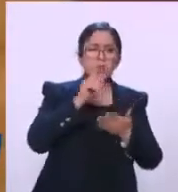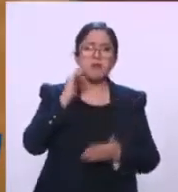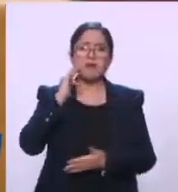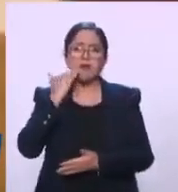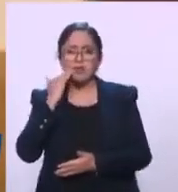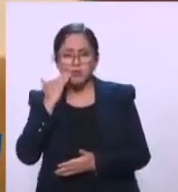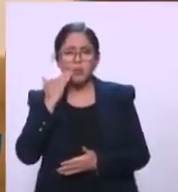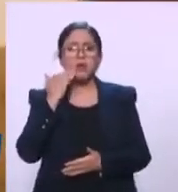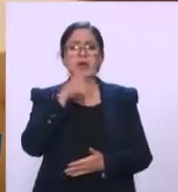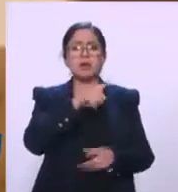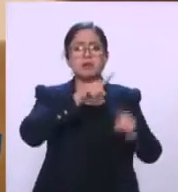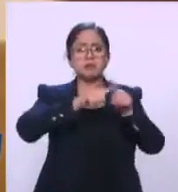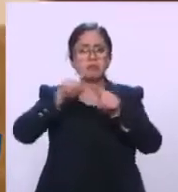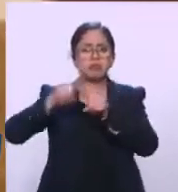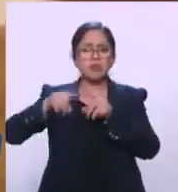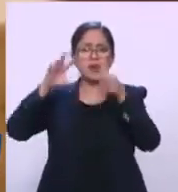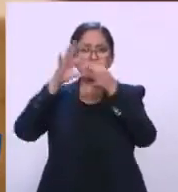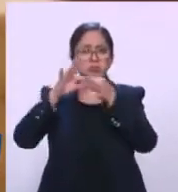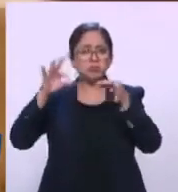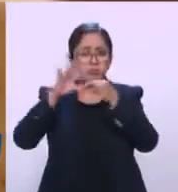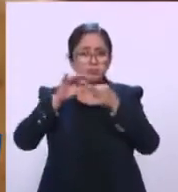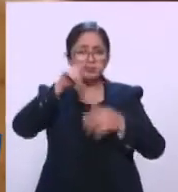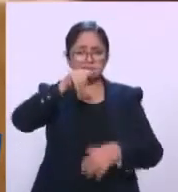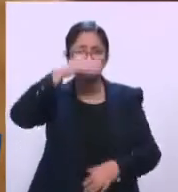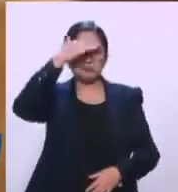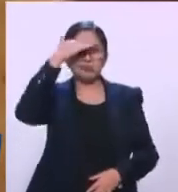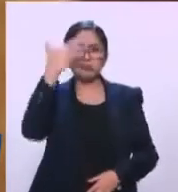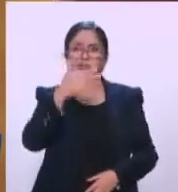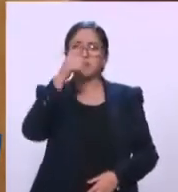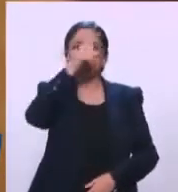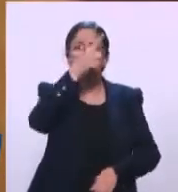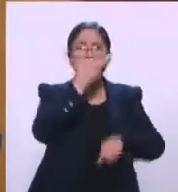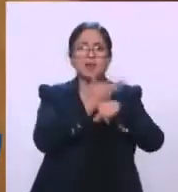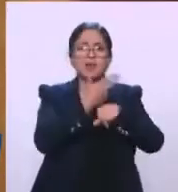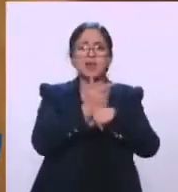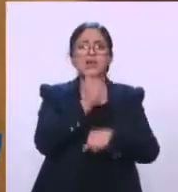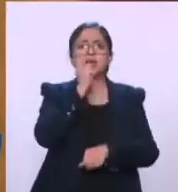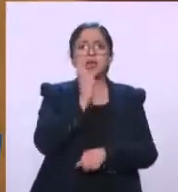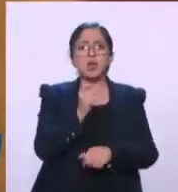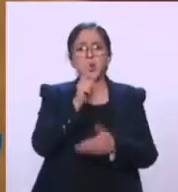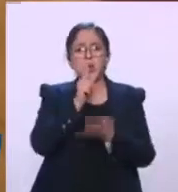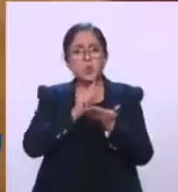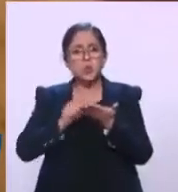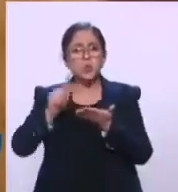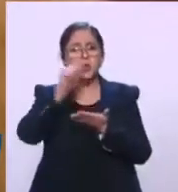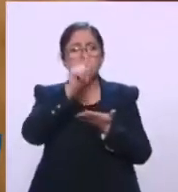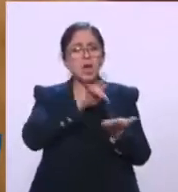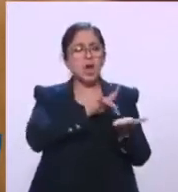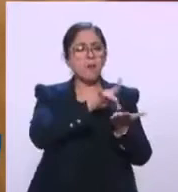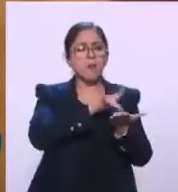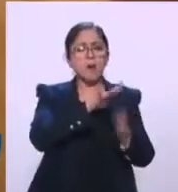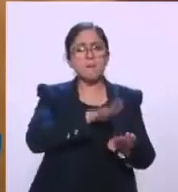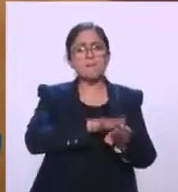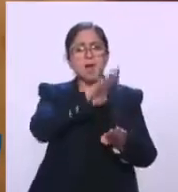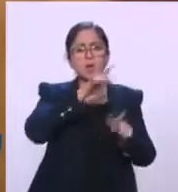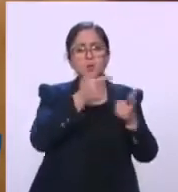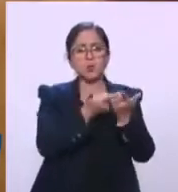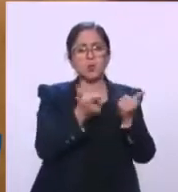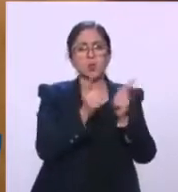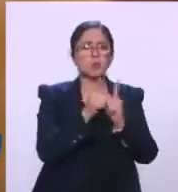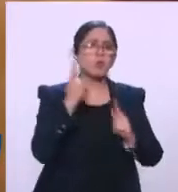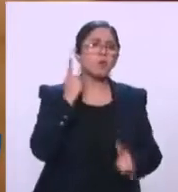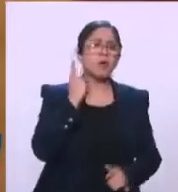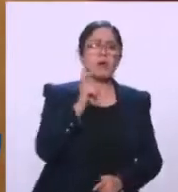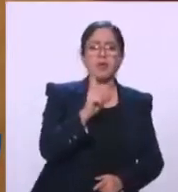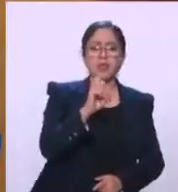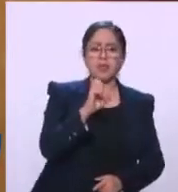este nuevo documental, y es bien sabido que, al menos dicen en Estados Unidos, que Twitter está muy cargado hacia los demócratas. Entonces,